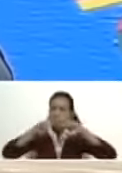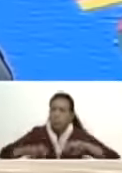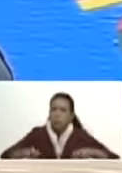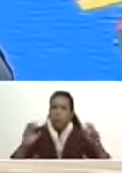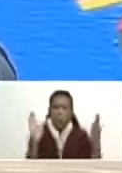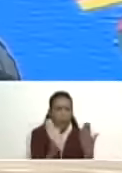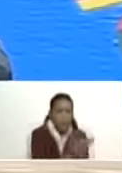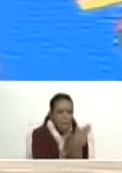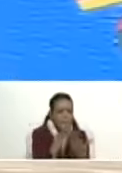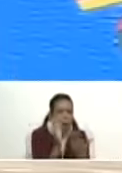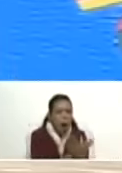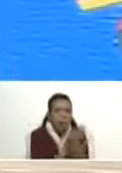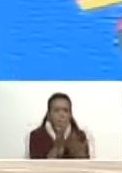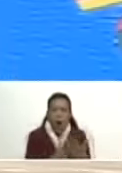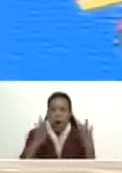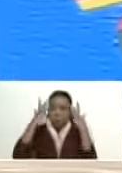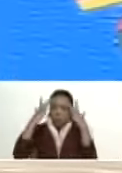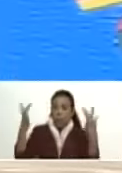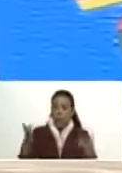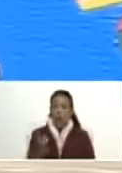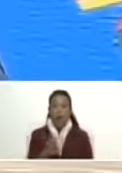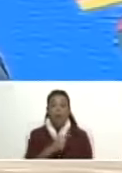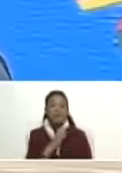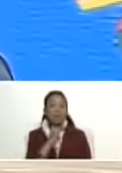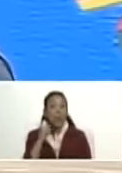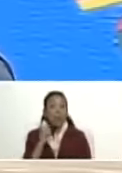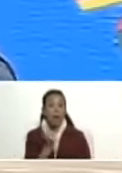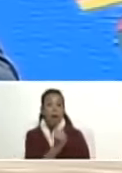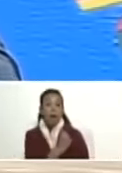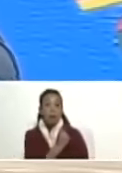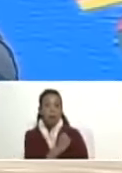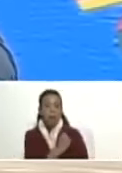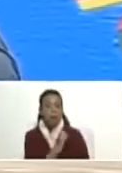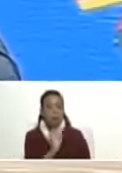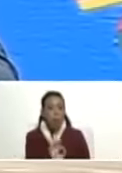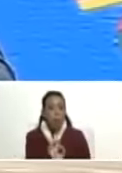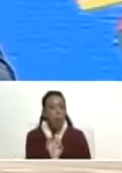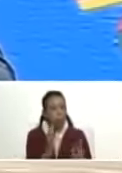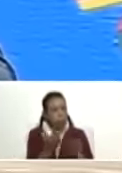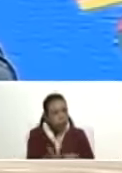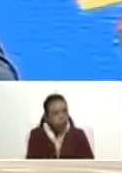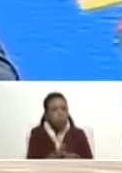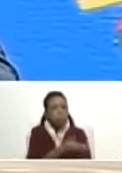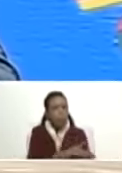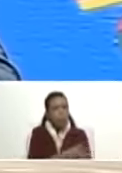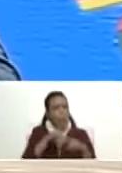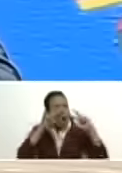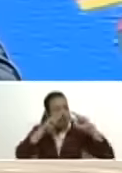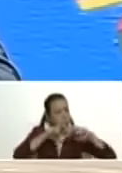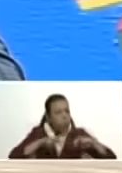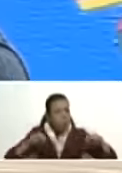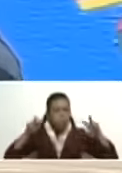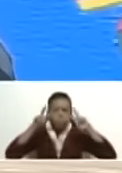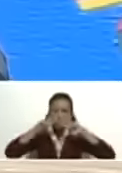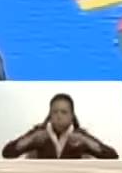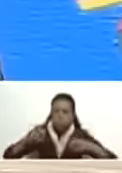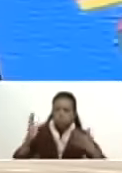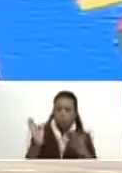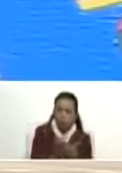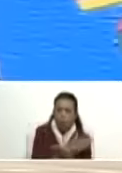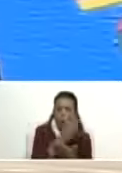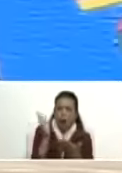meticulosa hecha por un conjunto de sacerdotes católicos sobre este proceso. Y